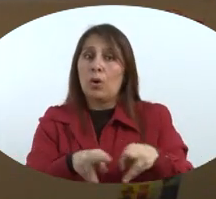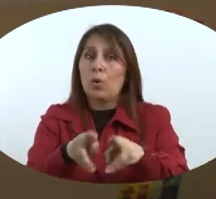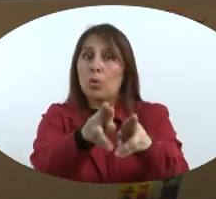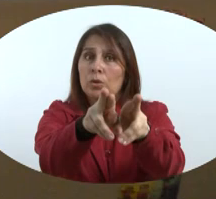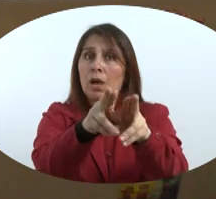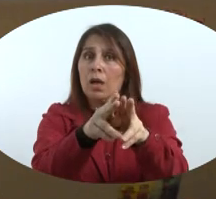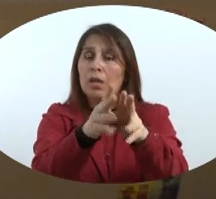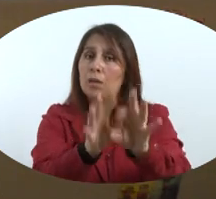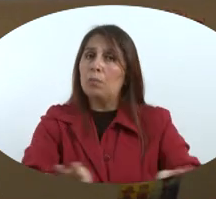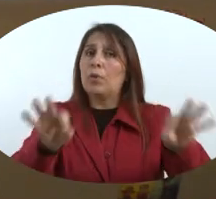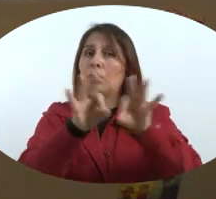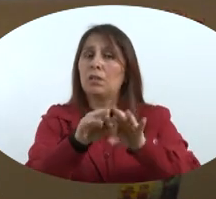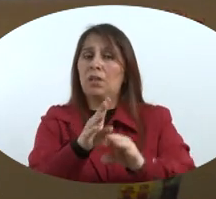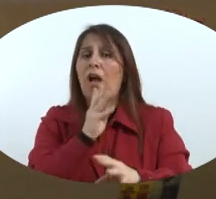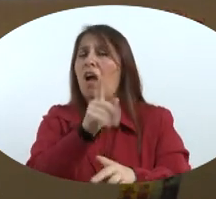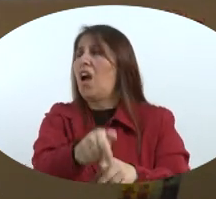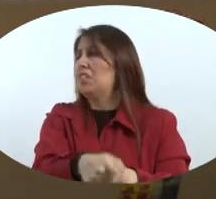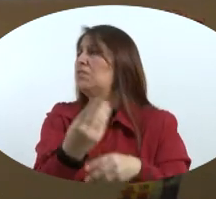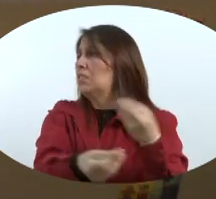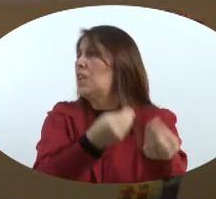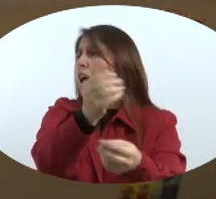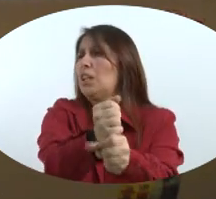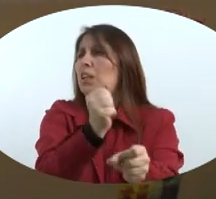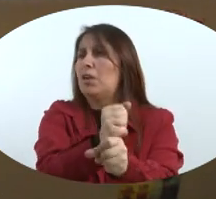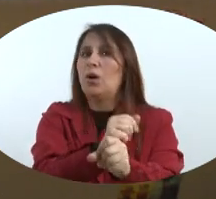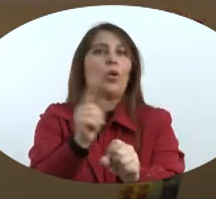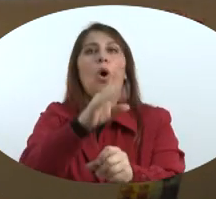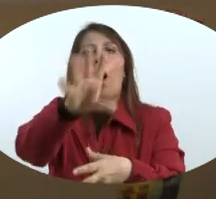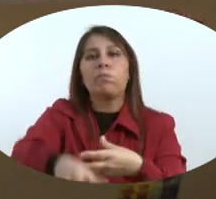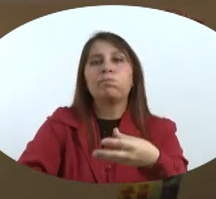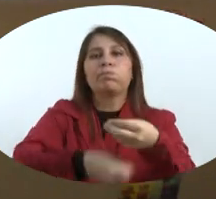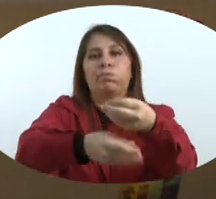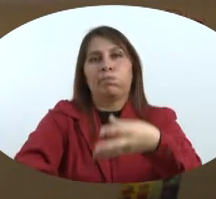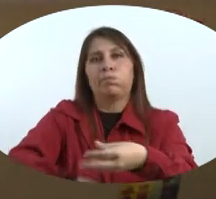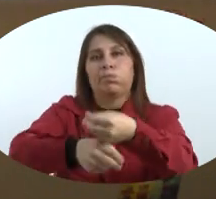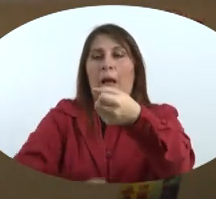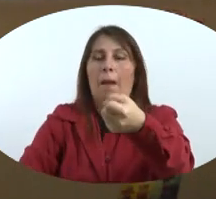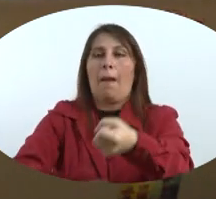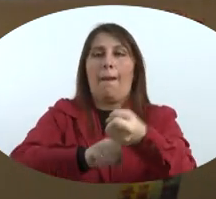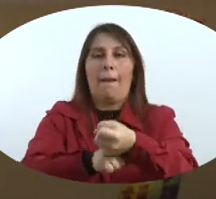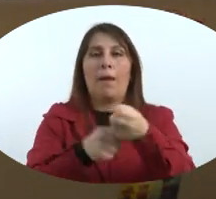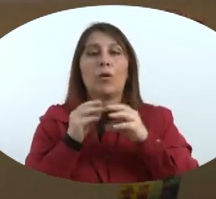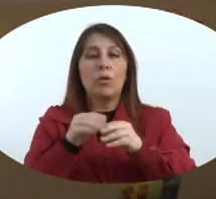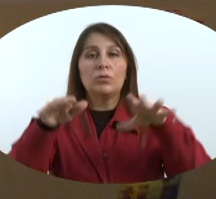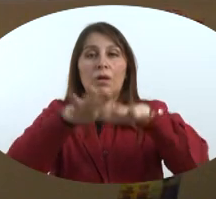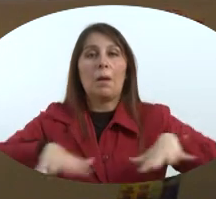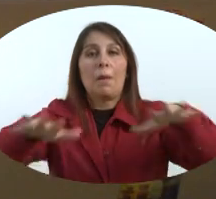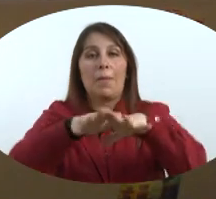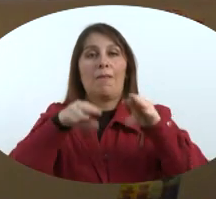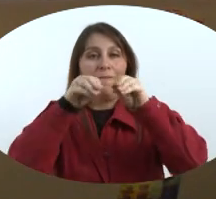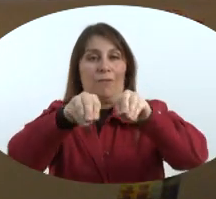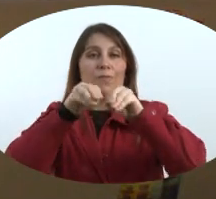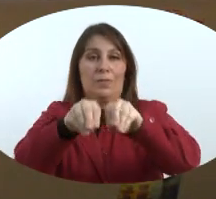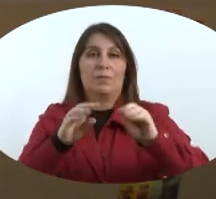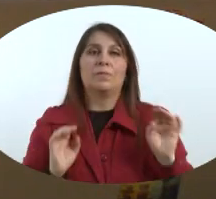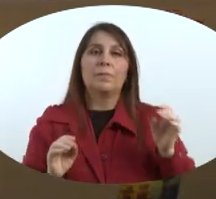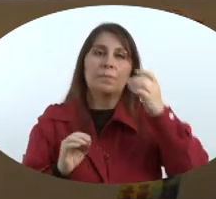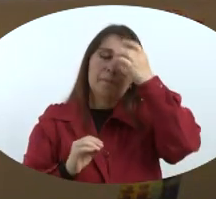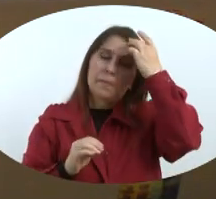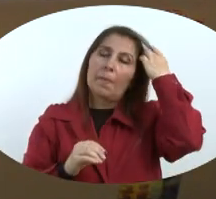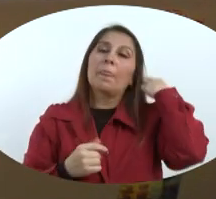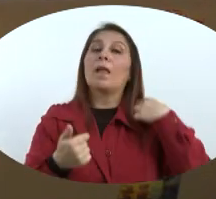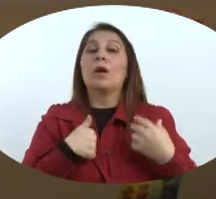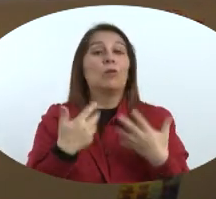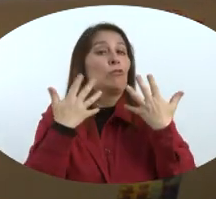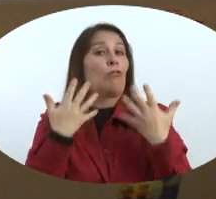pues no dejarla solo como es la línea actuación sino también complementar la con los con los escenarios de formación no queremos